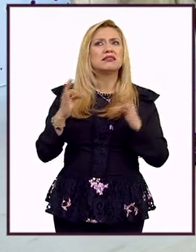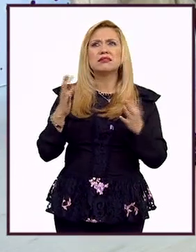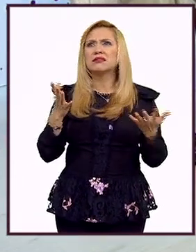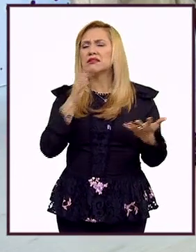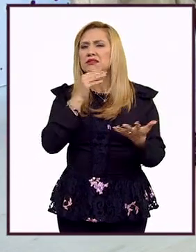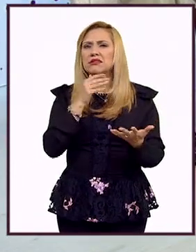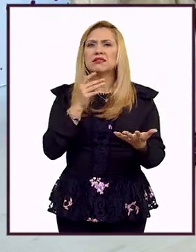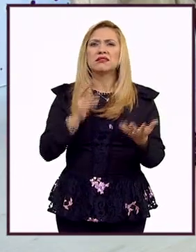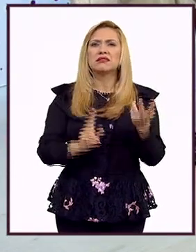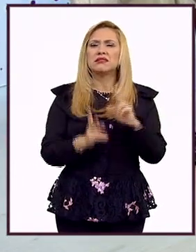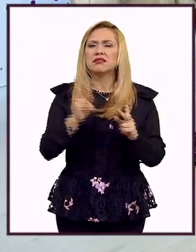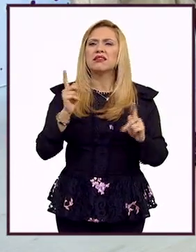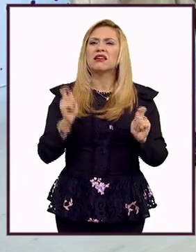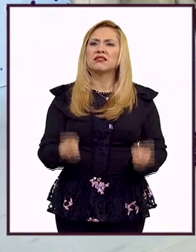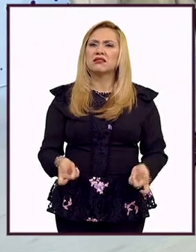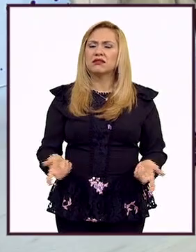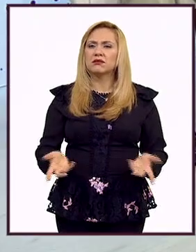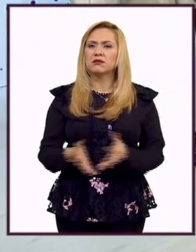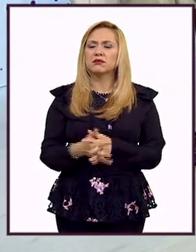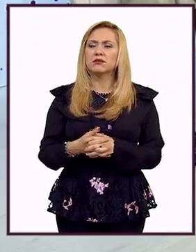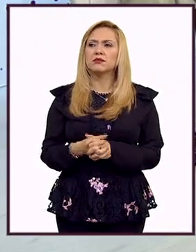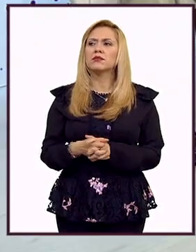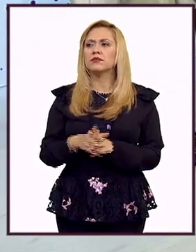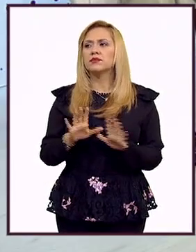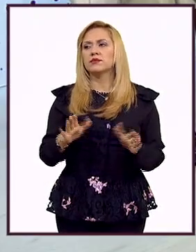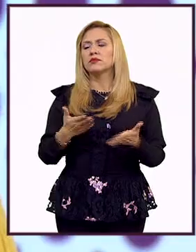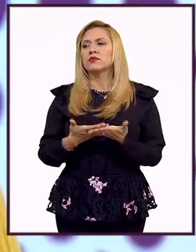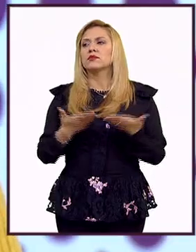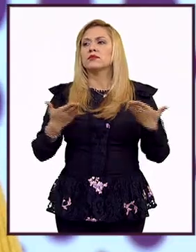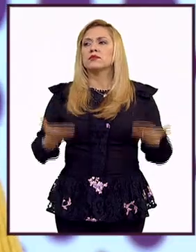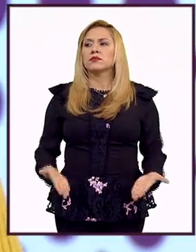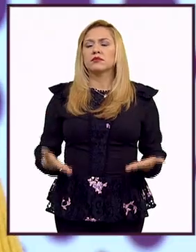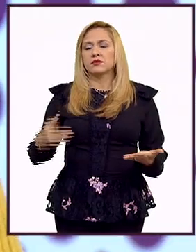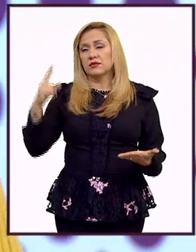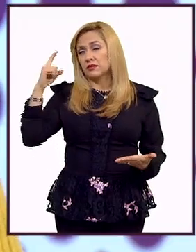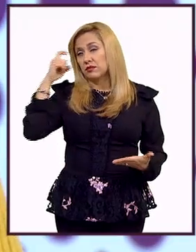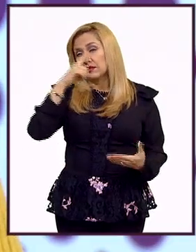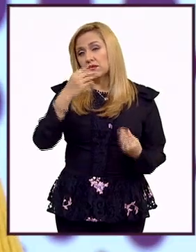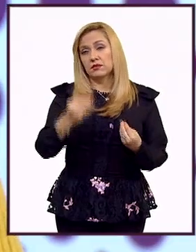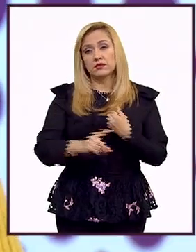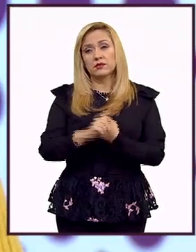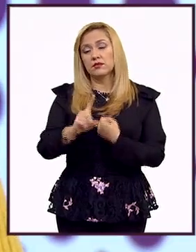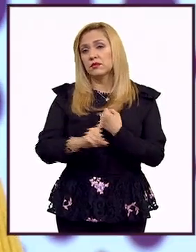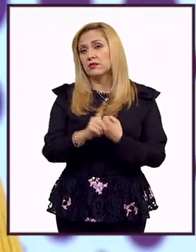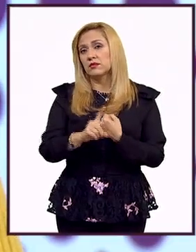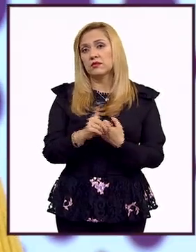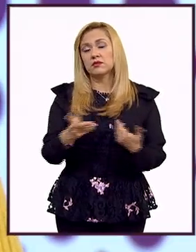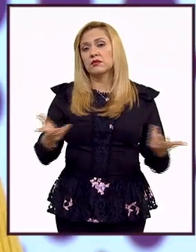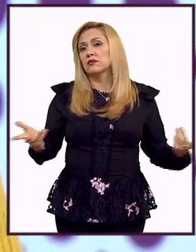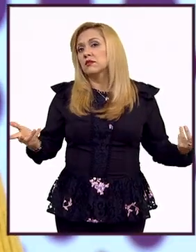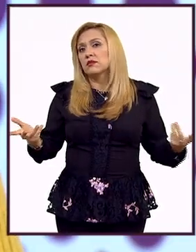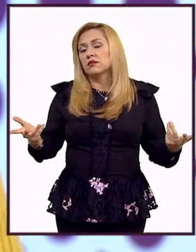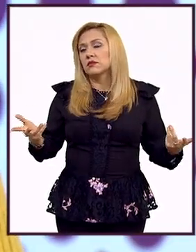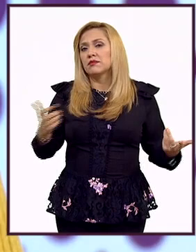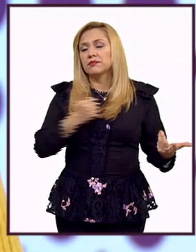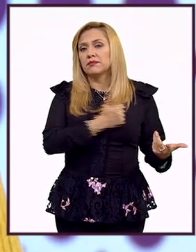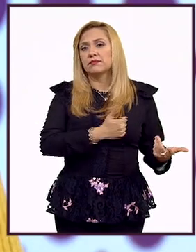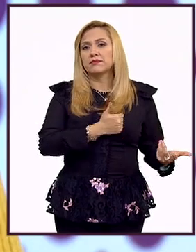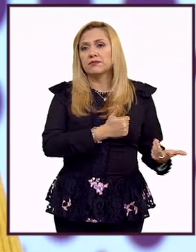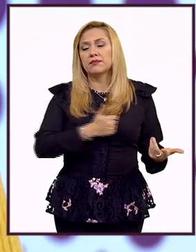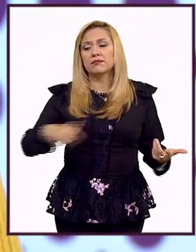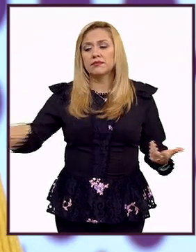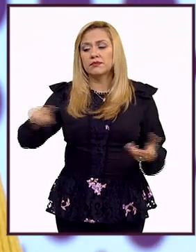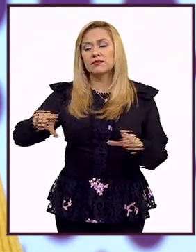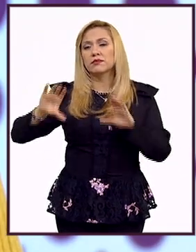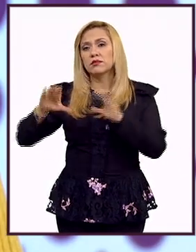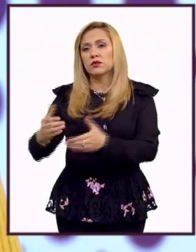como ya mencionaba, ahora también hay condiciones de vulnerabilidad que son inherentes de manera muy desafortunada para las